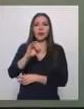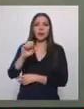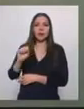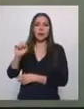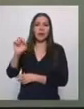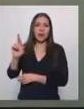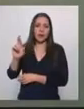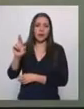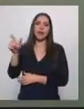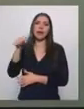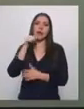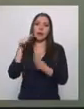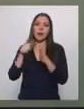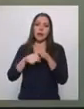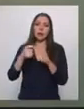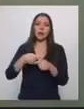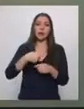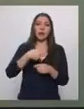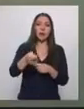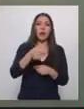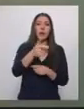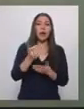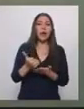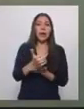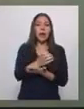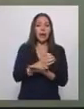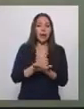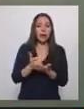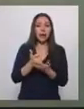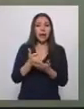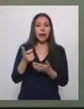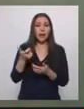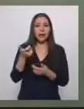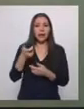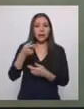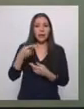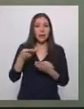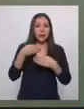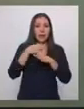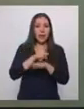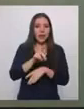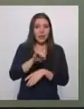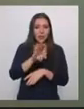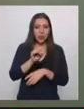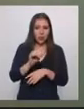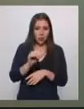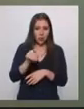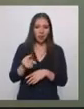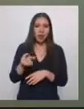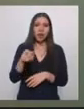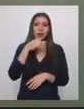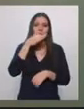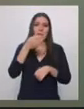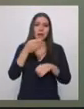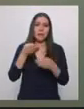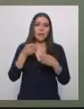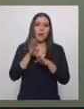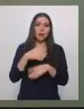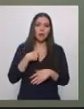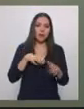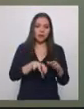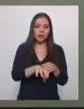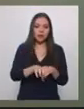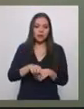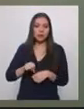para decirte de tus ingresos que tú percibiste en ese estado de cuenta, yo te estoy reteniendo un impuesto